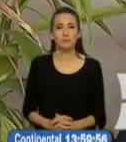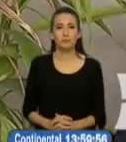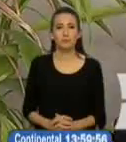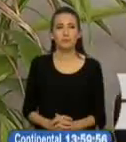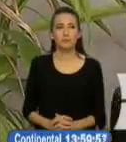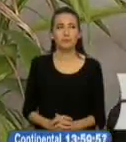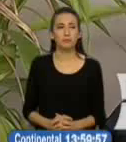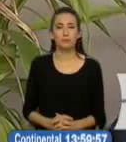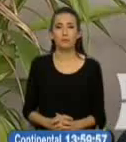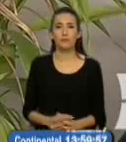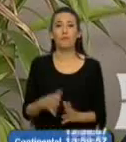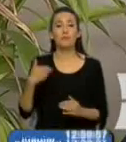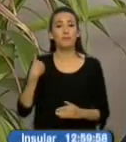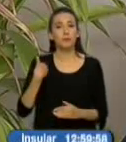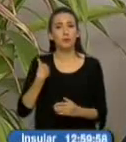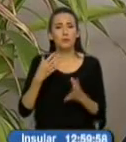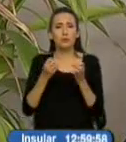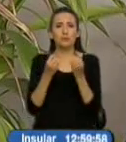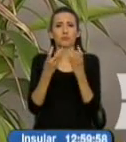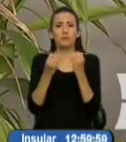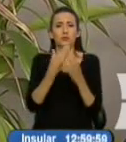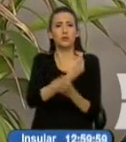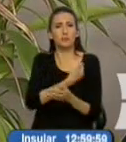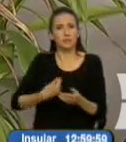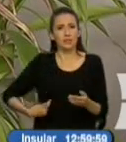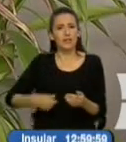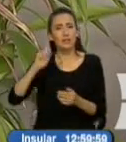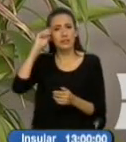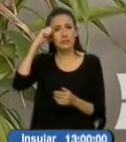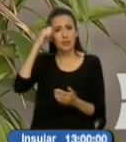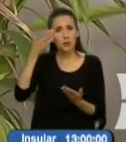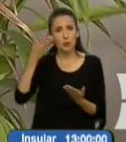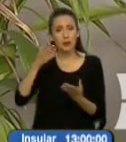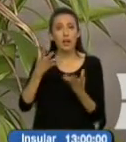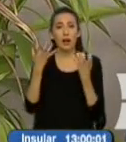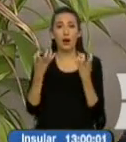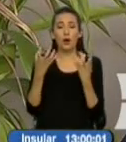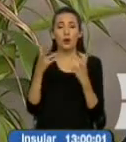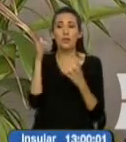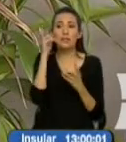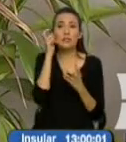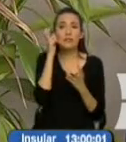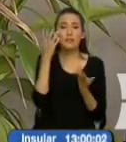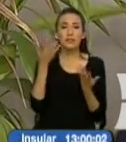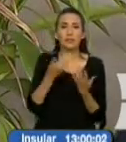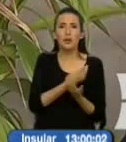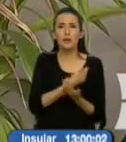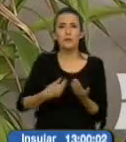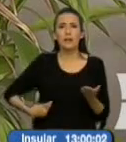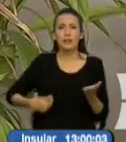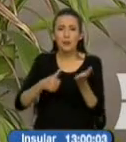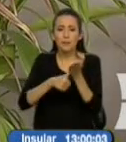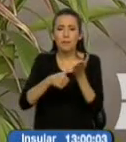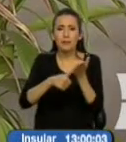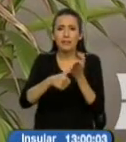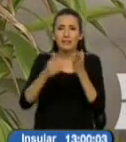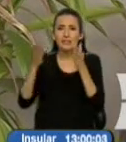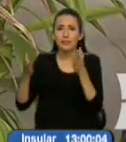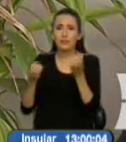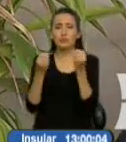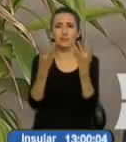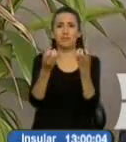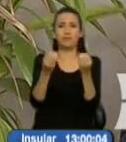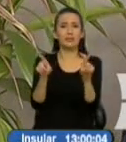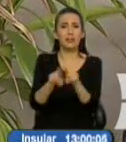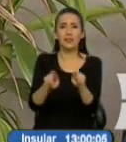Y si tuvimos esa cantidad de presidentes, usted podrá imaginarse, y quienes nos escuchan, la cantidad de ministros que esos presidentes tuvieron.